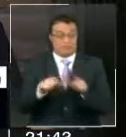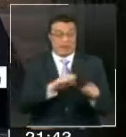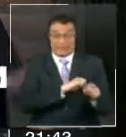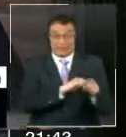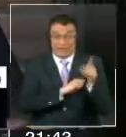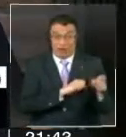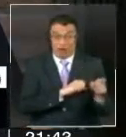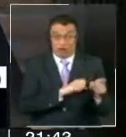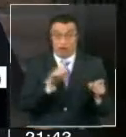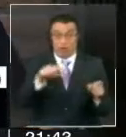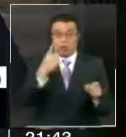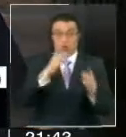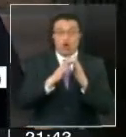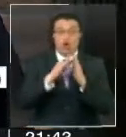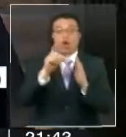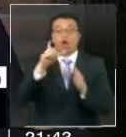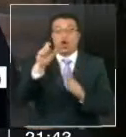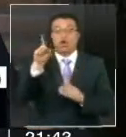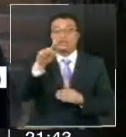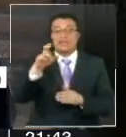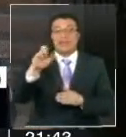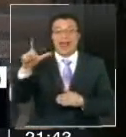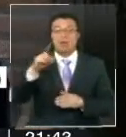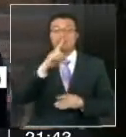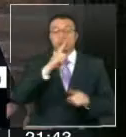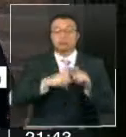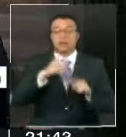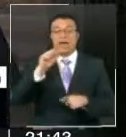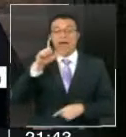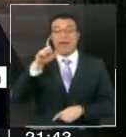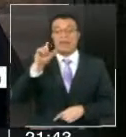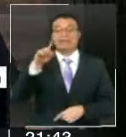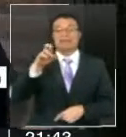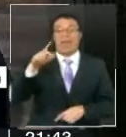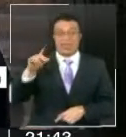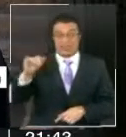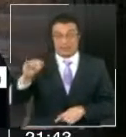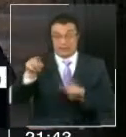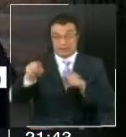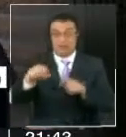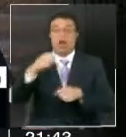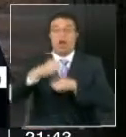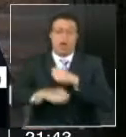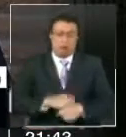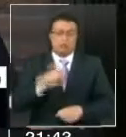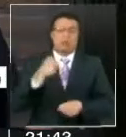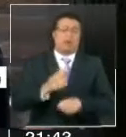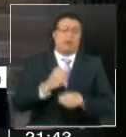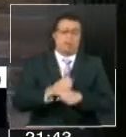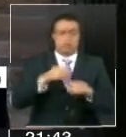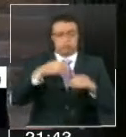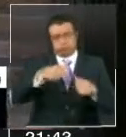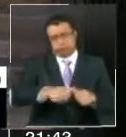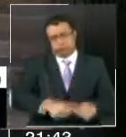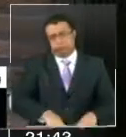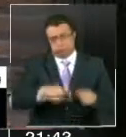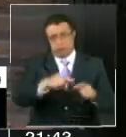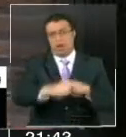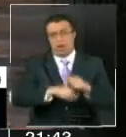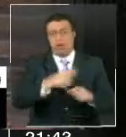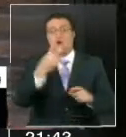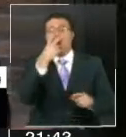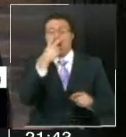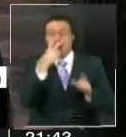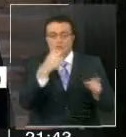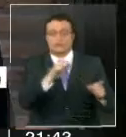Santiago hay un concejal que se llama Felipe Alessandri, que ha hecho la pega, que lleva años trabajando, que conoce muy bien Santiago, y yo